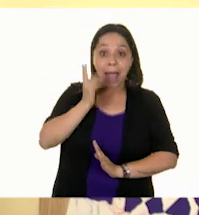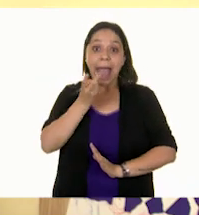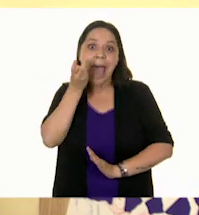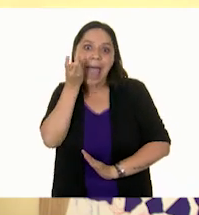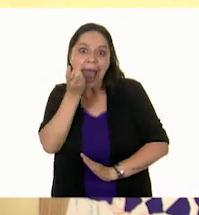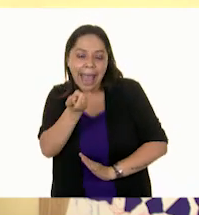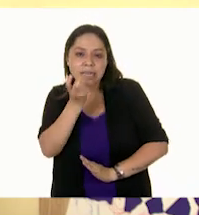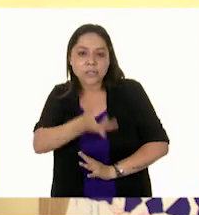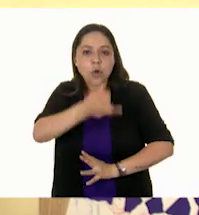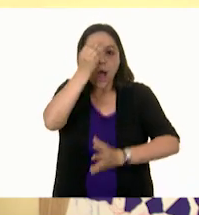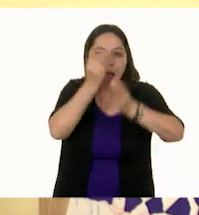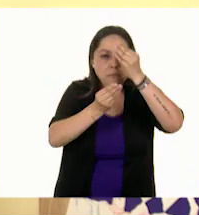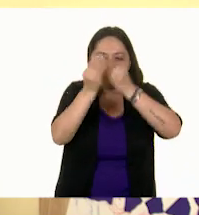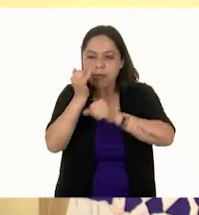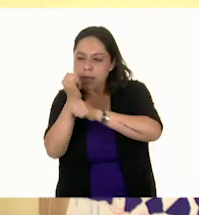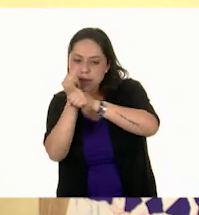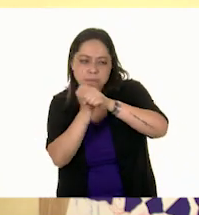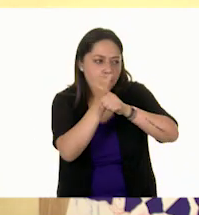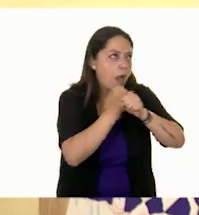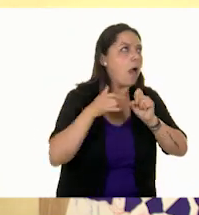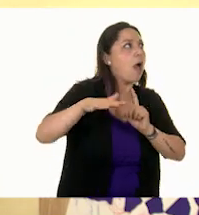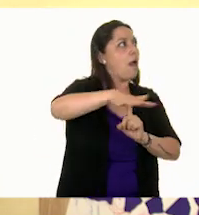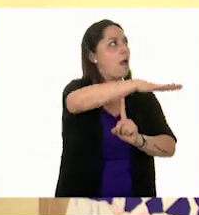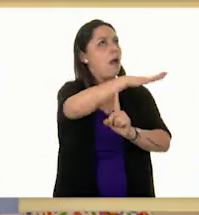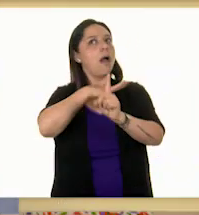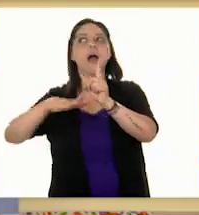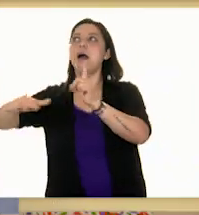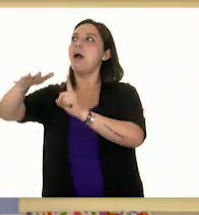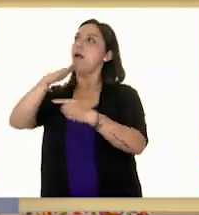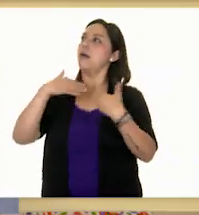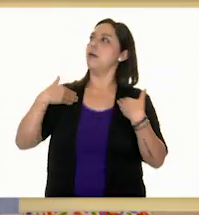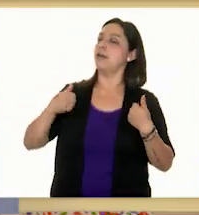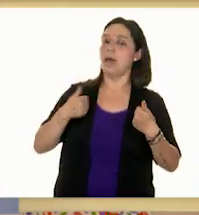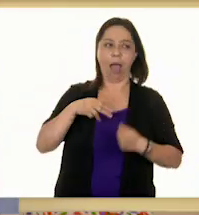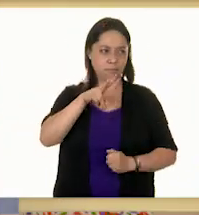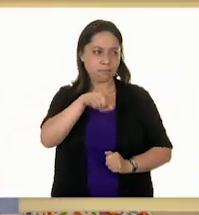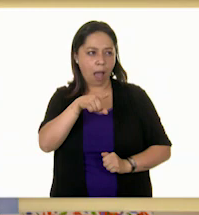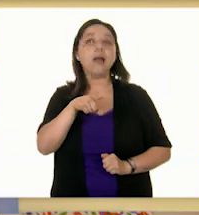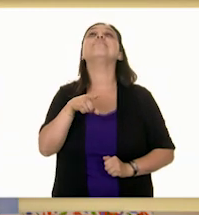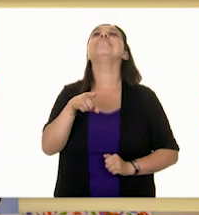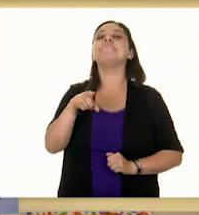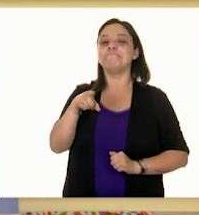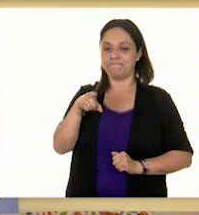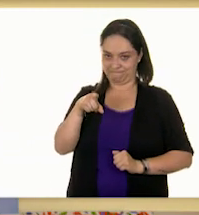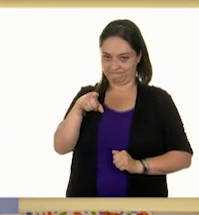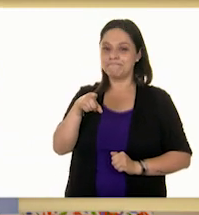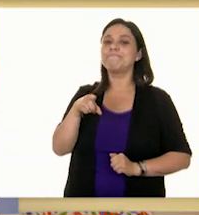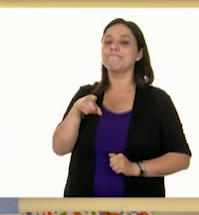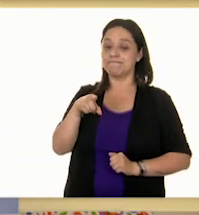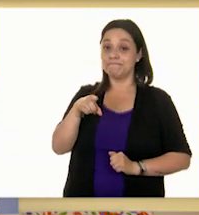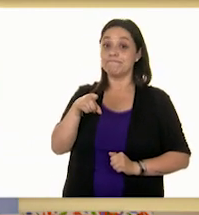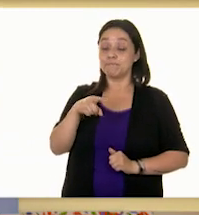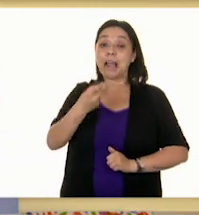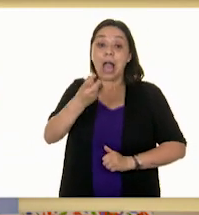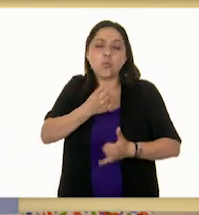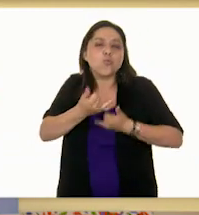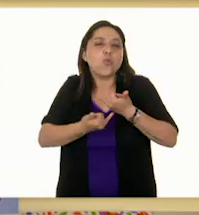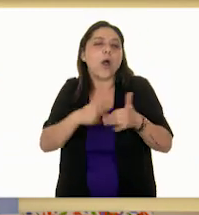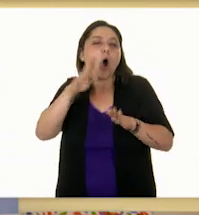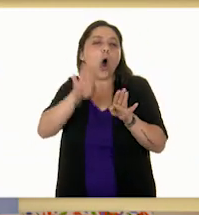investigar y comprender el contexto que les rodea, ¿no es así, Evelyn? Así es, Adriana. El juego de roles se